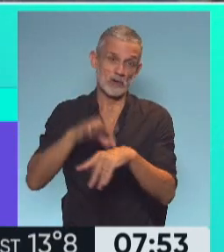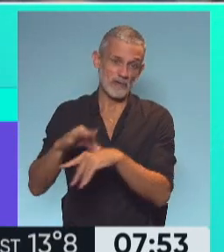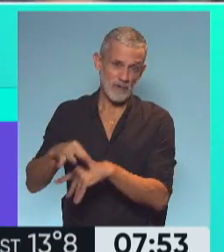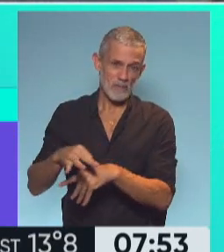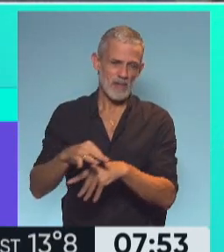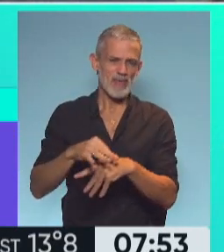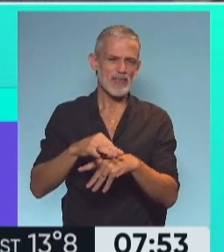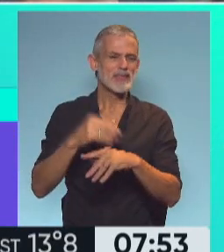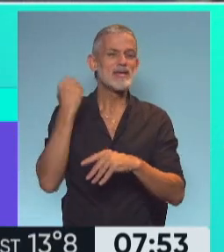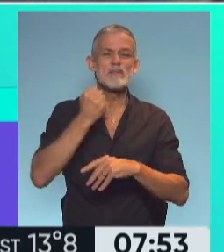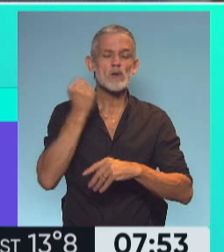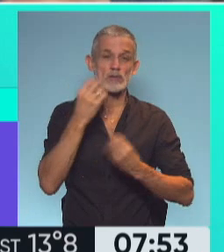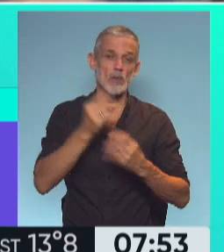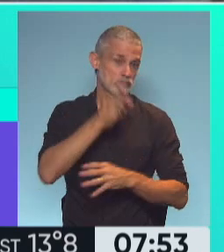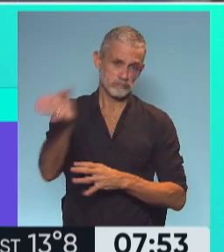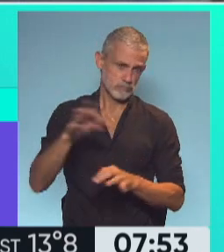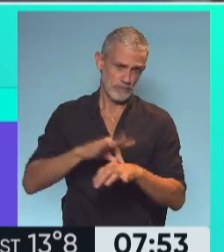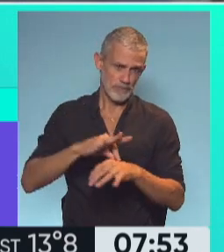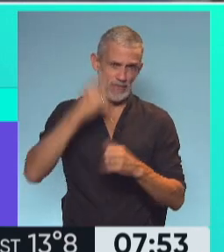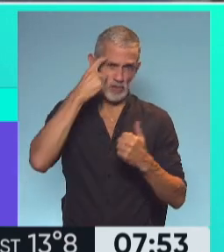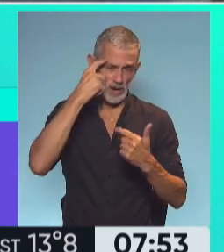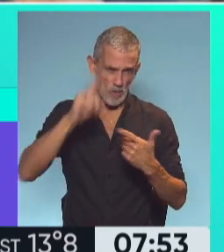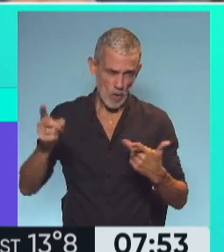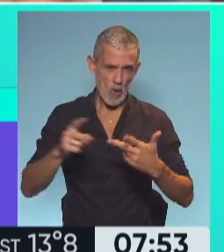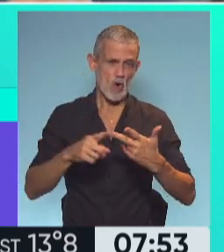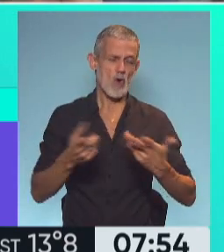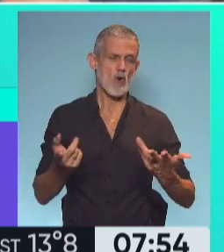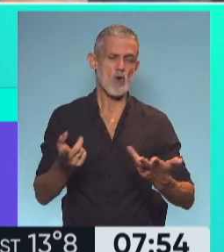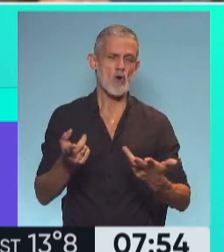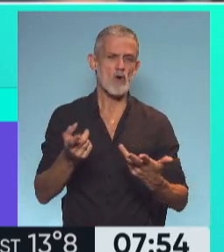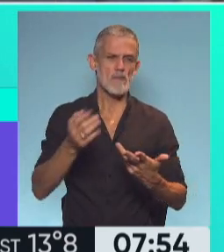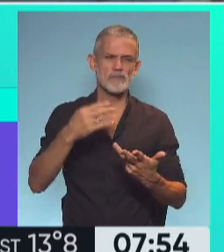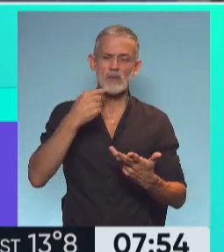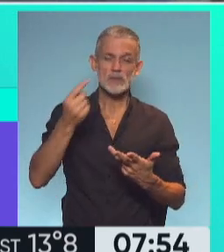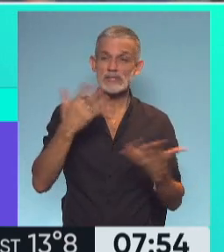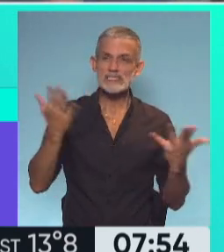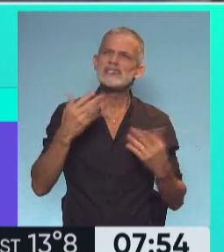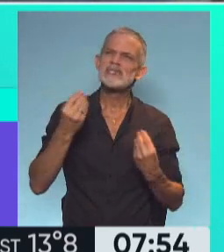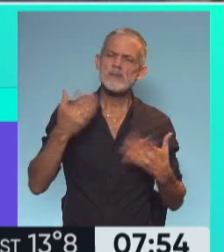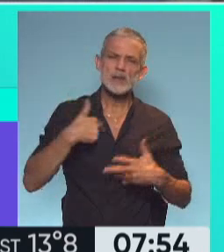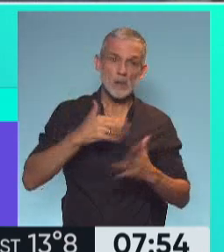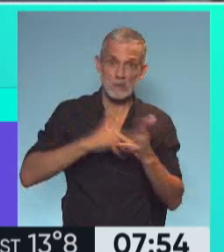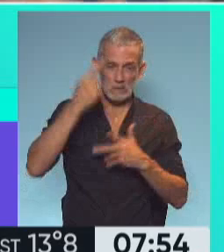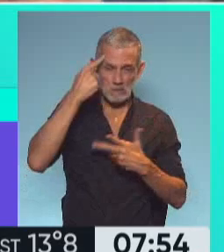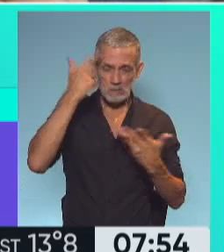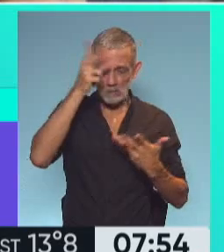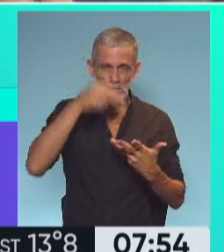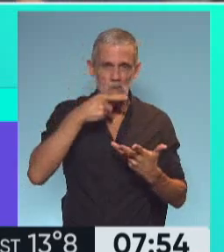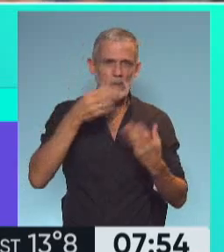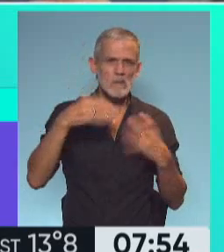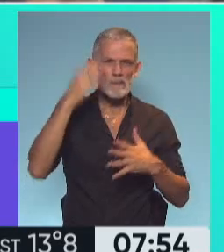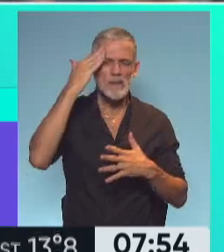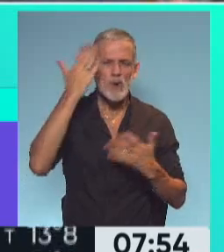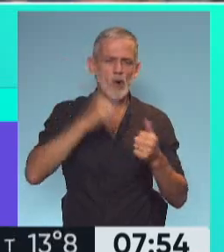por eso es clave la consulta al neurólogo y decir, bueno, ¿qué me está pasando? Porque va a ser desde la